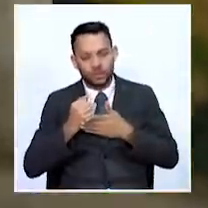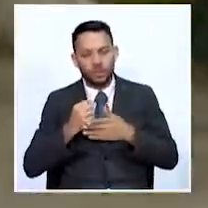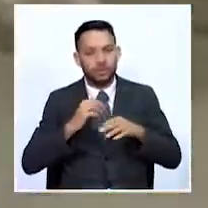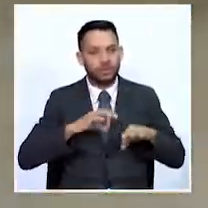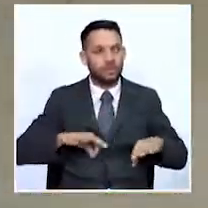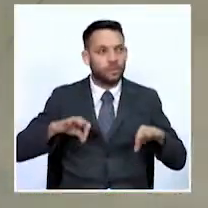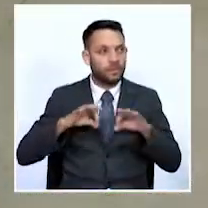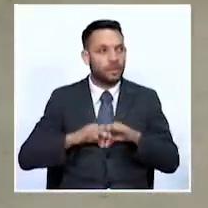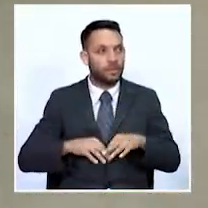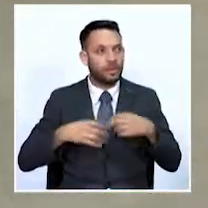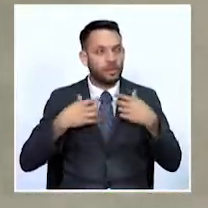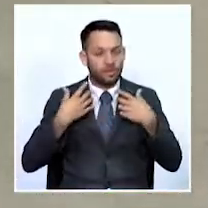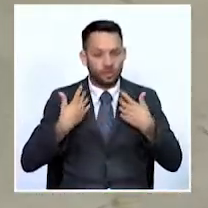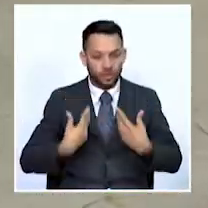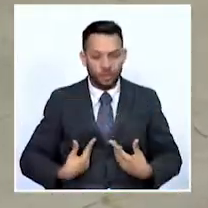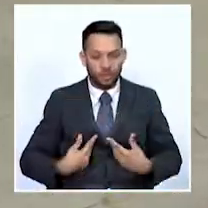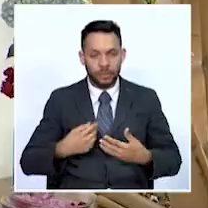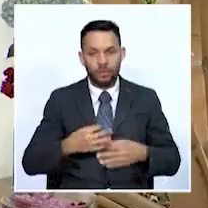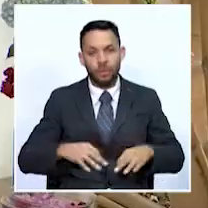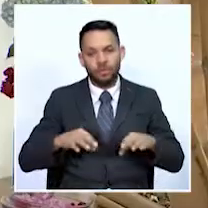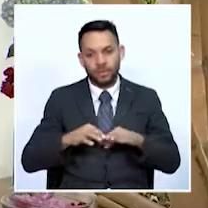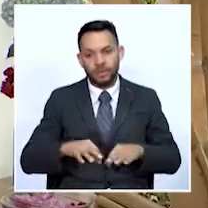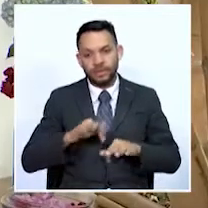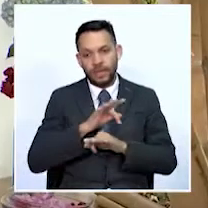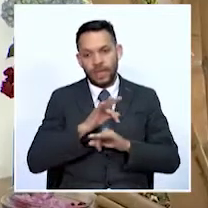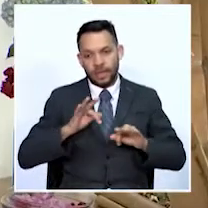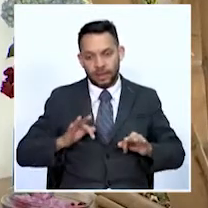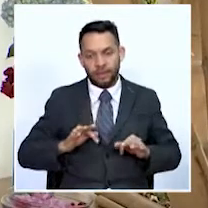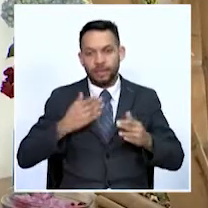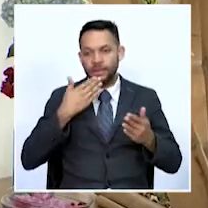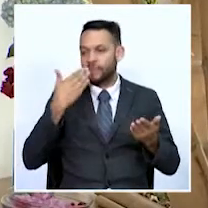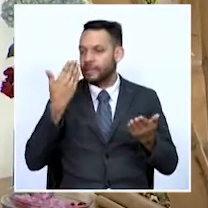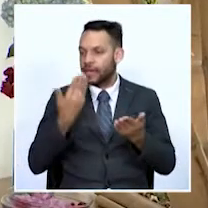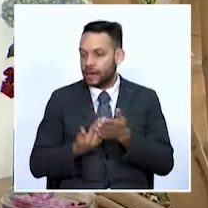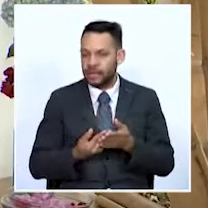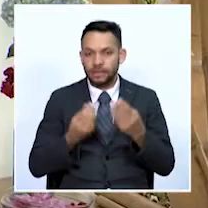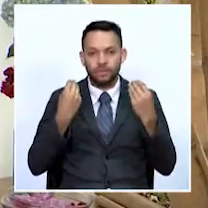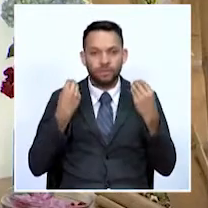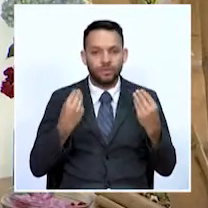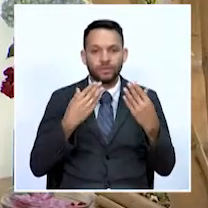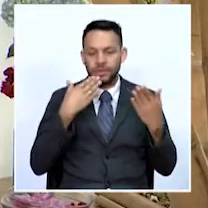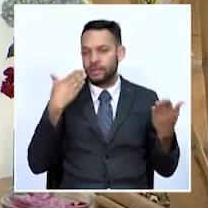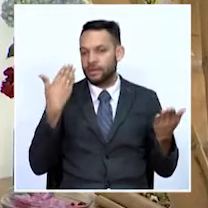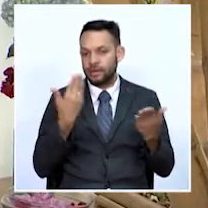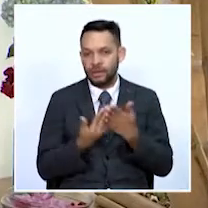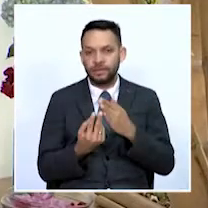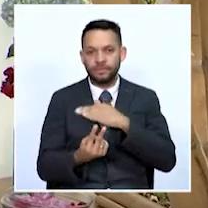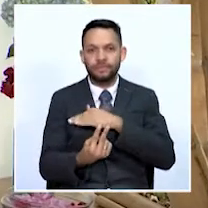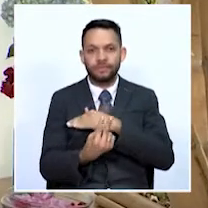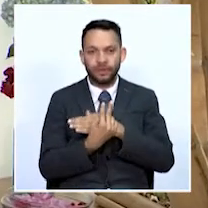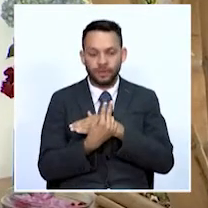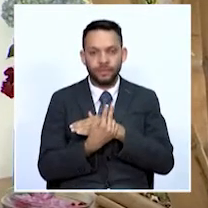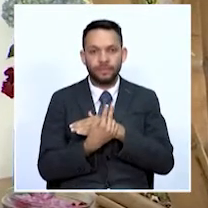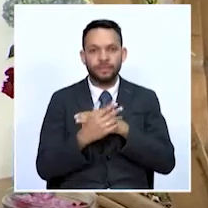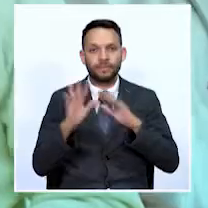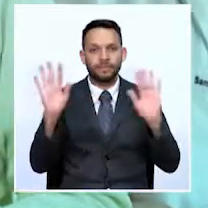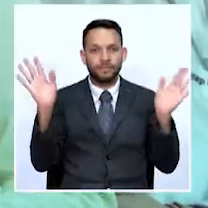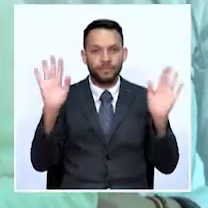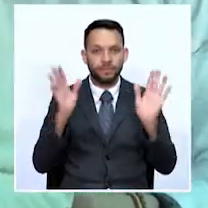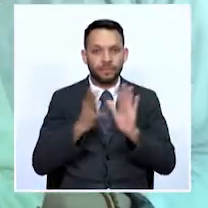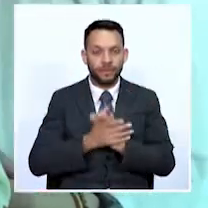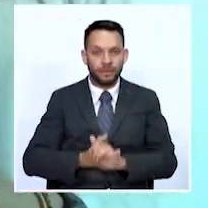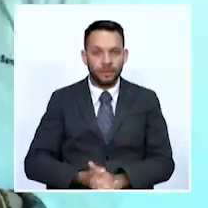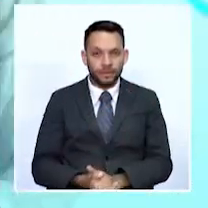traen vestido de baño y se les hace todo este tipo de terapias. A todos ustedes, mil y mil gracias por estar con nosotros. Felicidades.